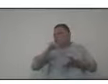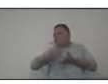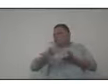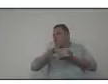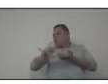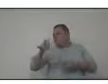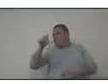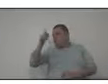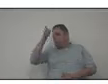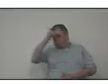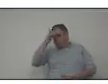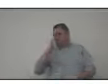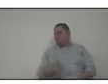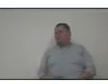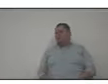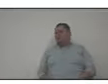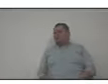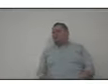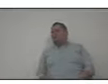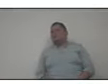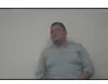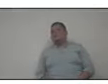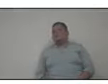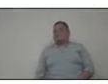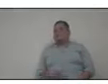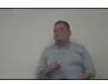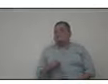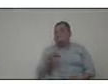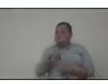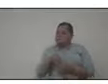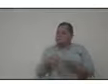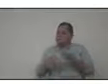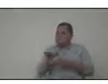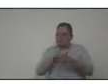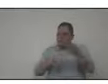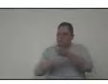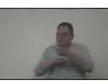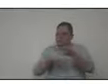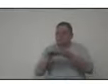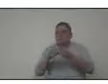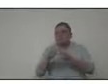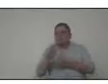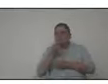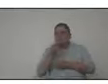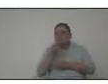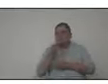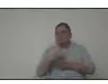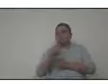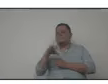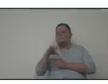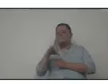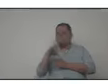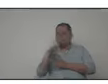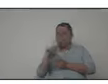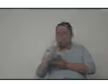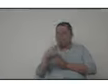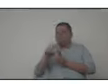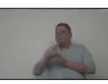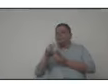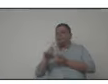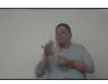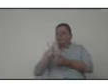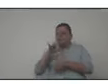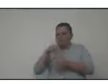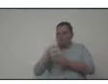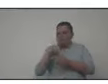prioritarios, los básicos, que son odontología, medicina general, pediatría, obstetricia, medicina interna